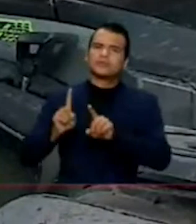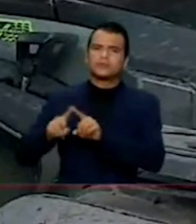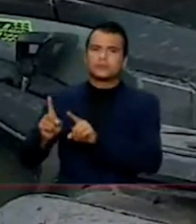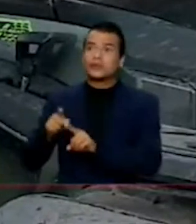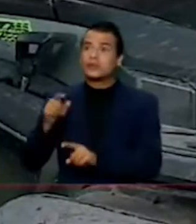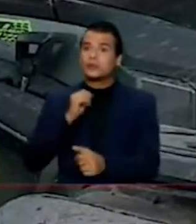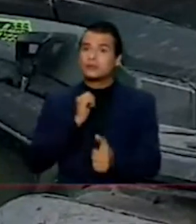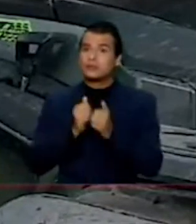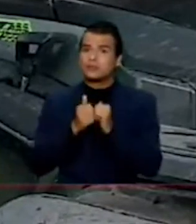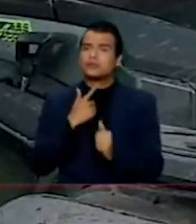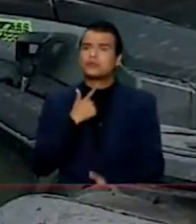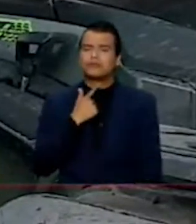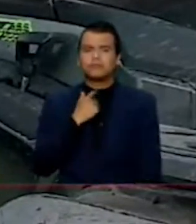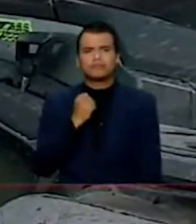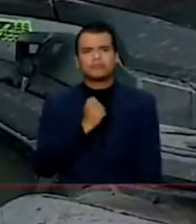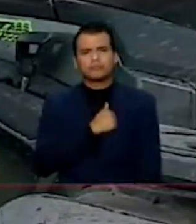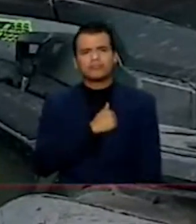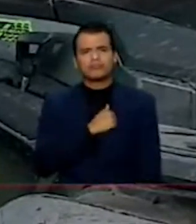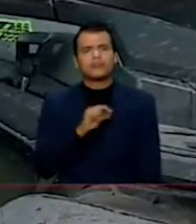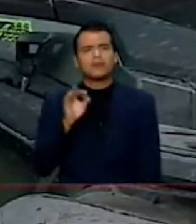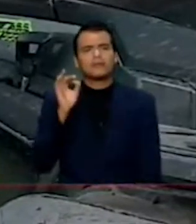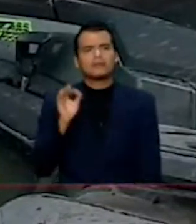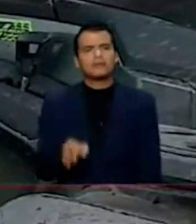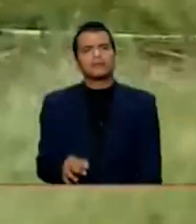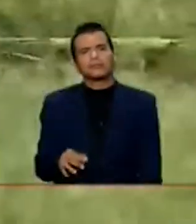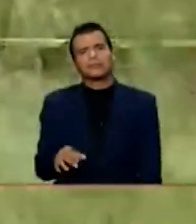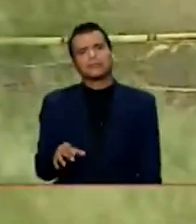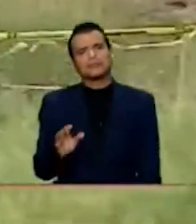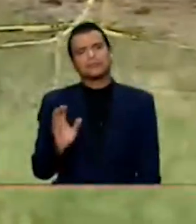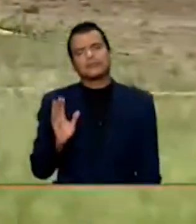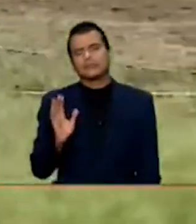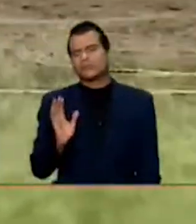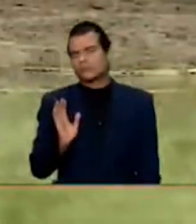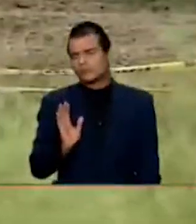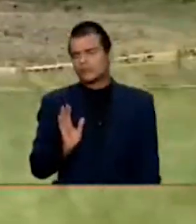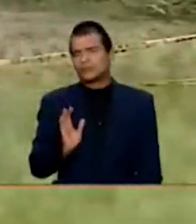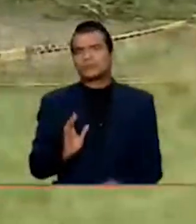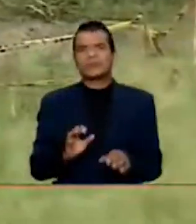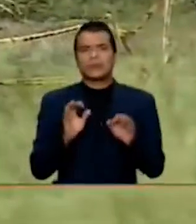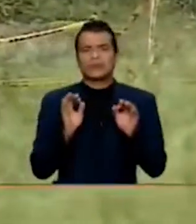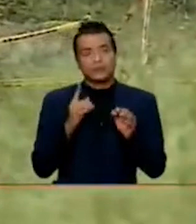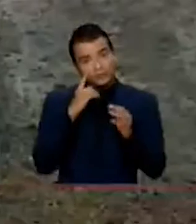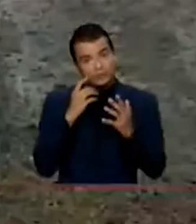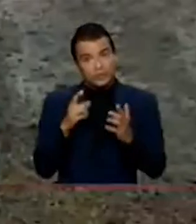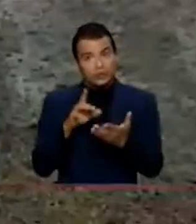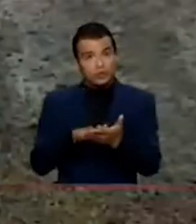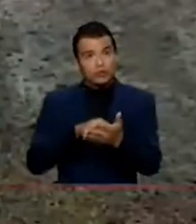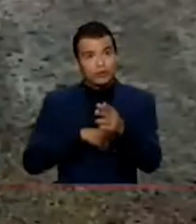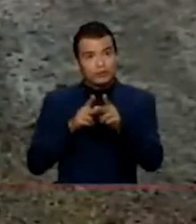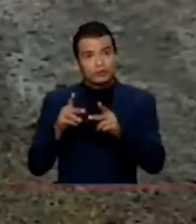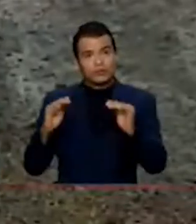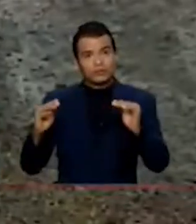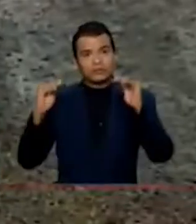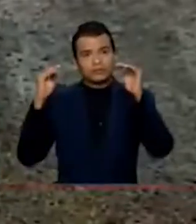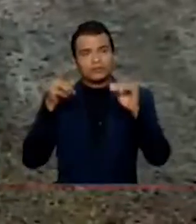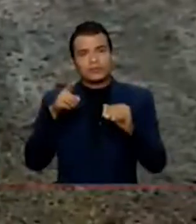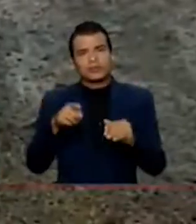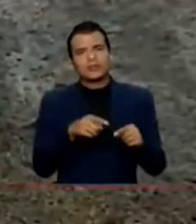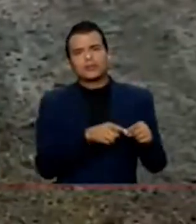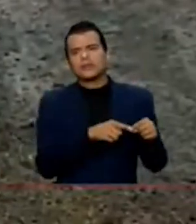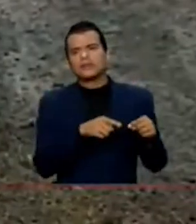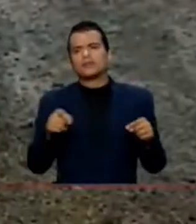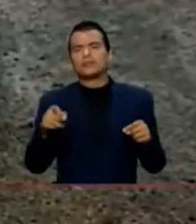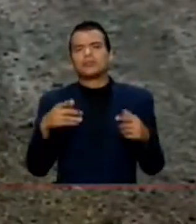ese deporte y yo quiero seguir el ejemplo de otras personas más grandes que yo. La pista tuvo un trayecto